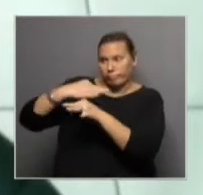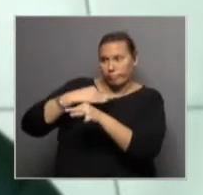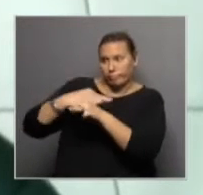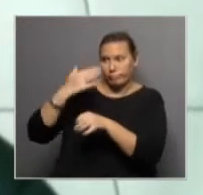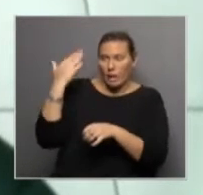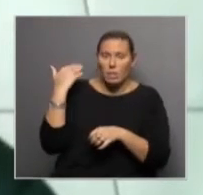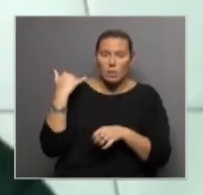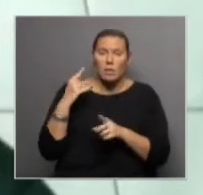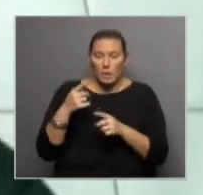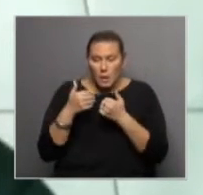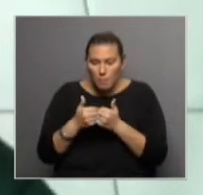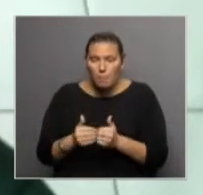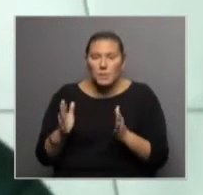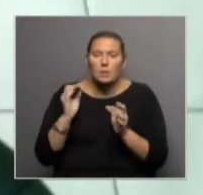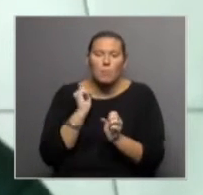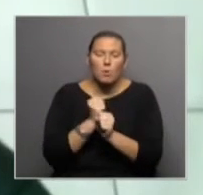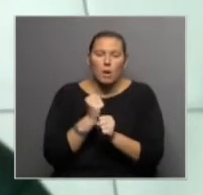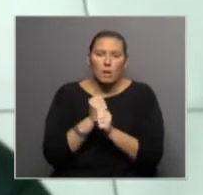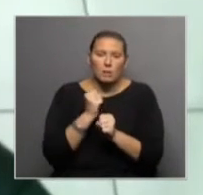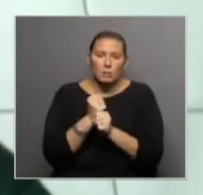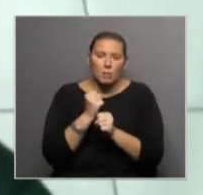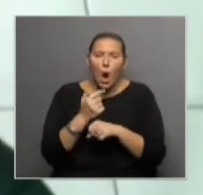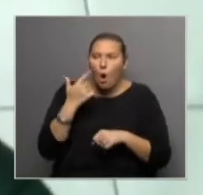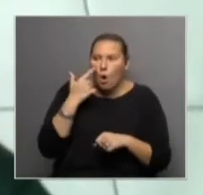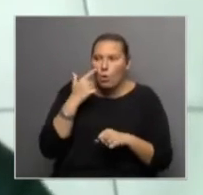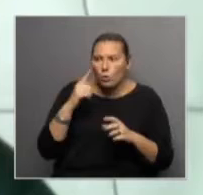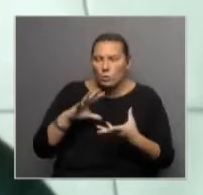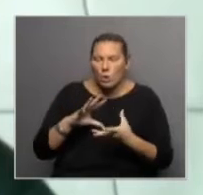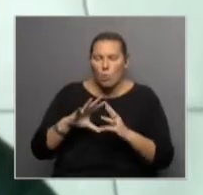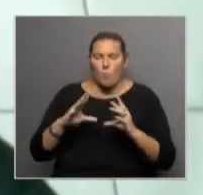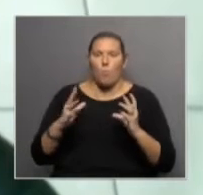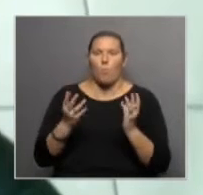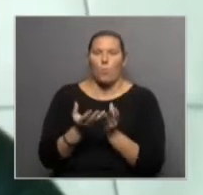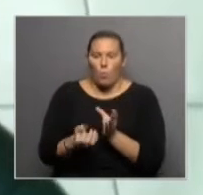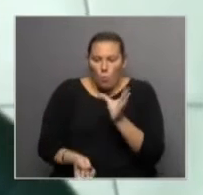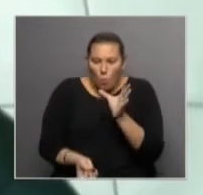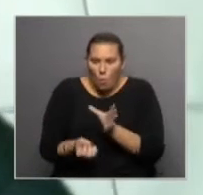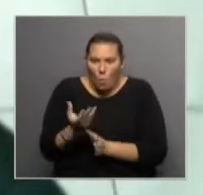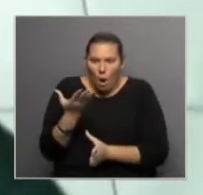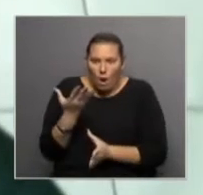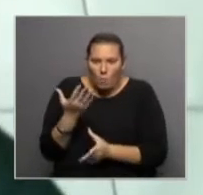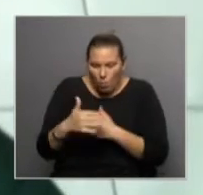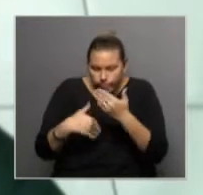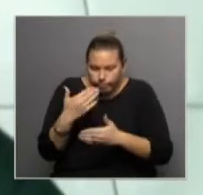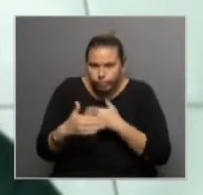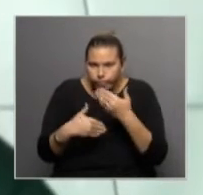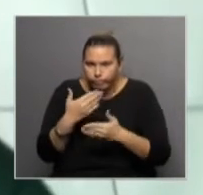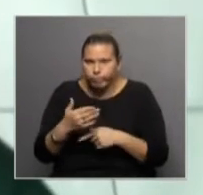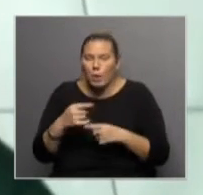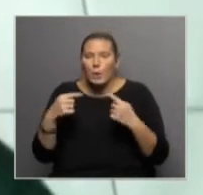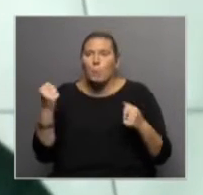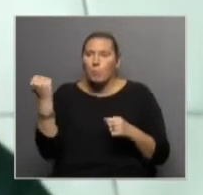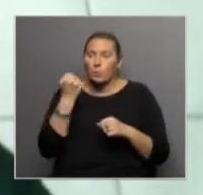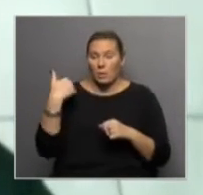años, y comenzamos a trabajar, conocer un mundo nuevo que estaba produciendo cosas muy importantes